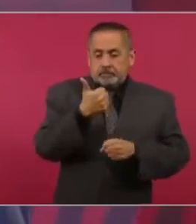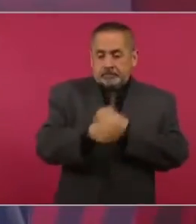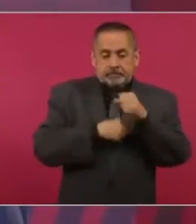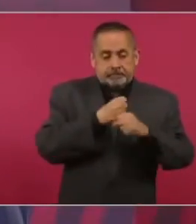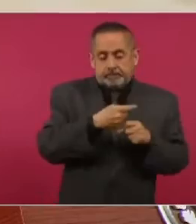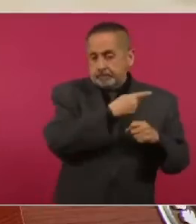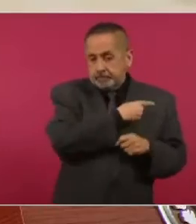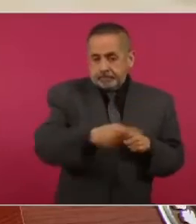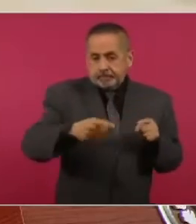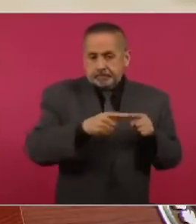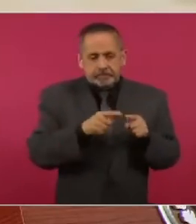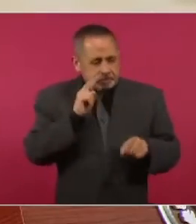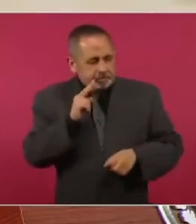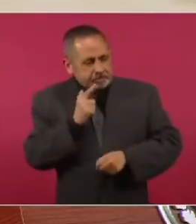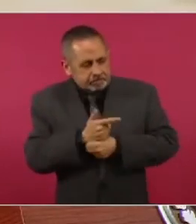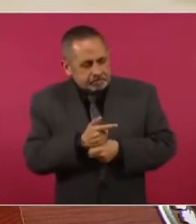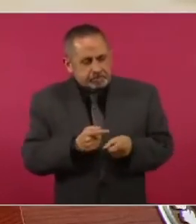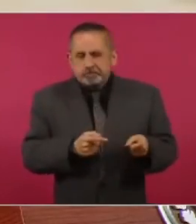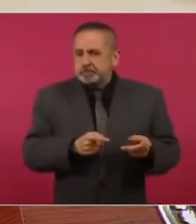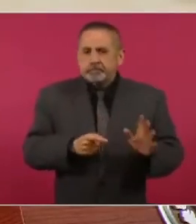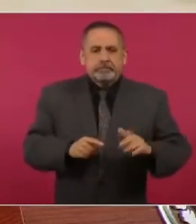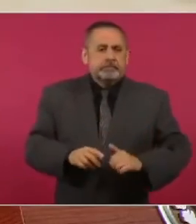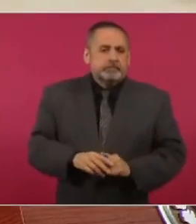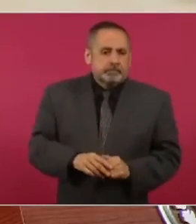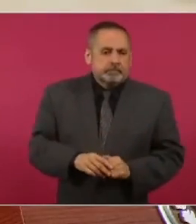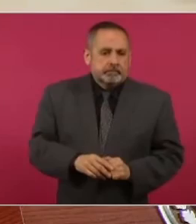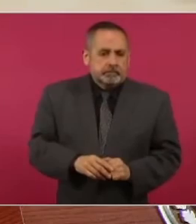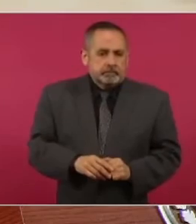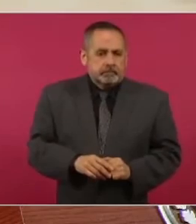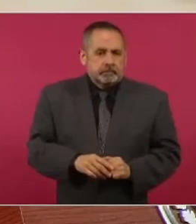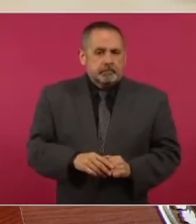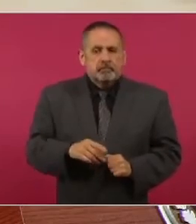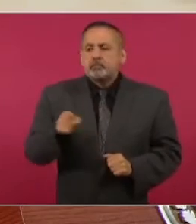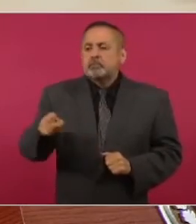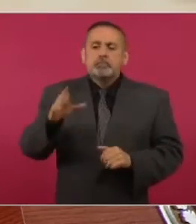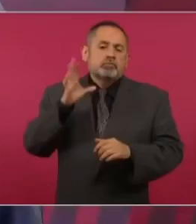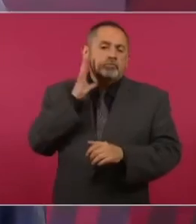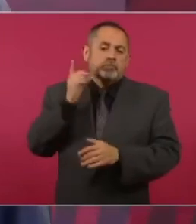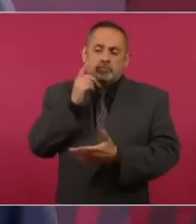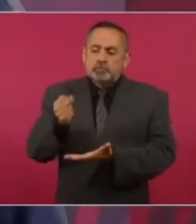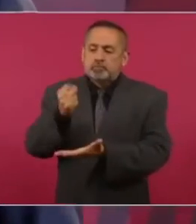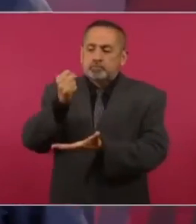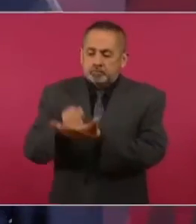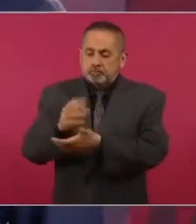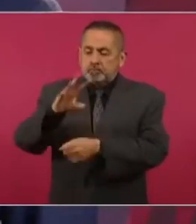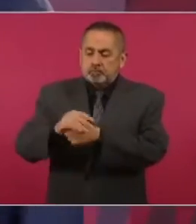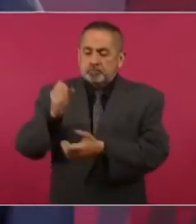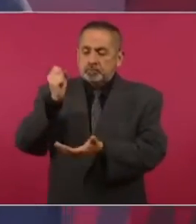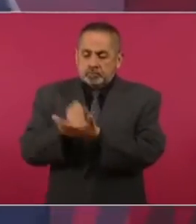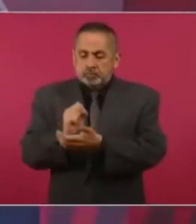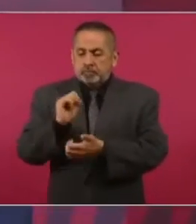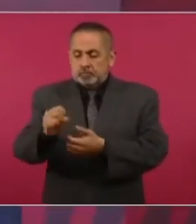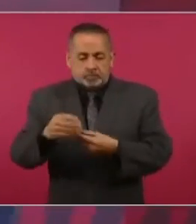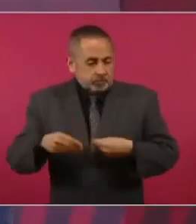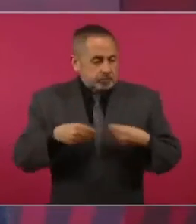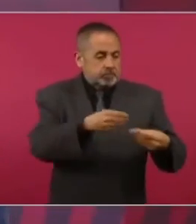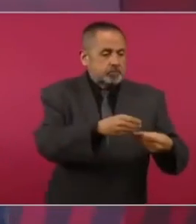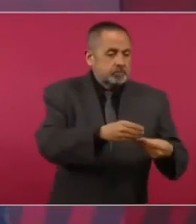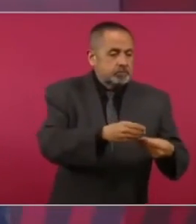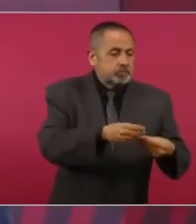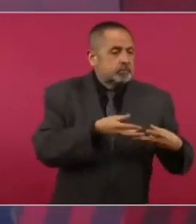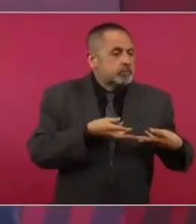anterior, van a encontrar, o sea, cuánto autoriza el Congreso y cuánto se ejerce al